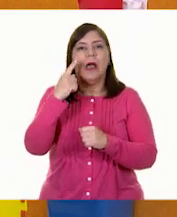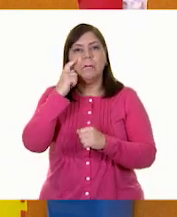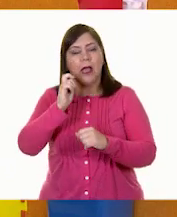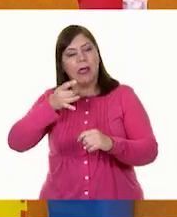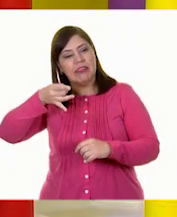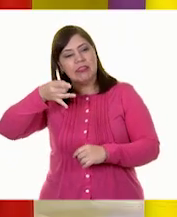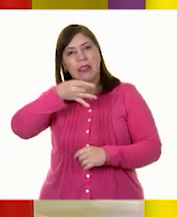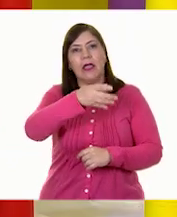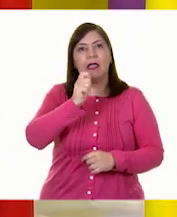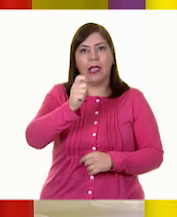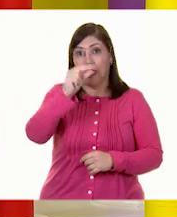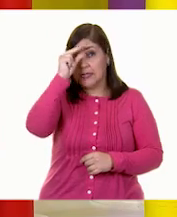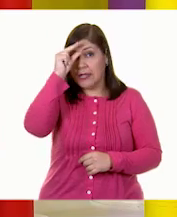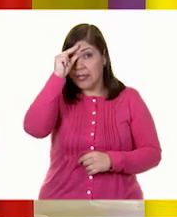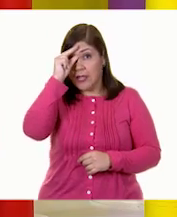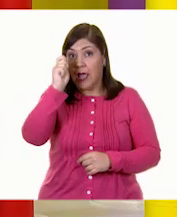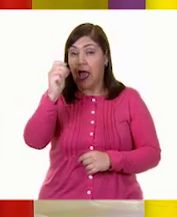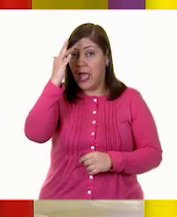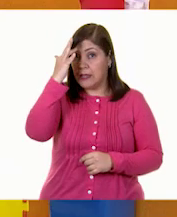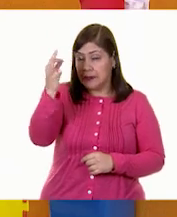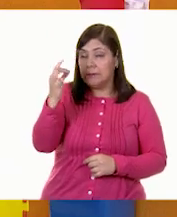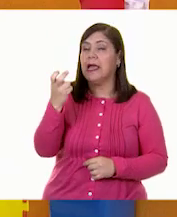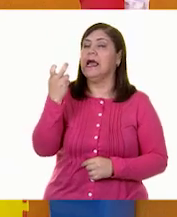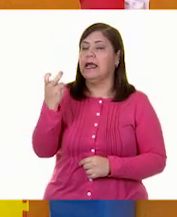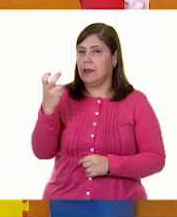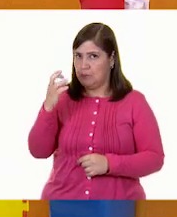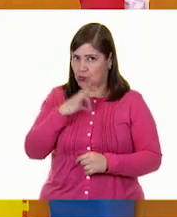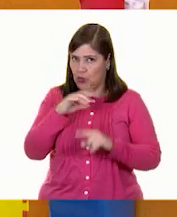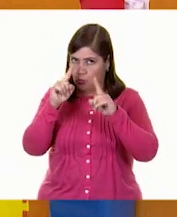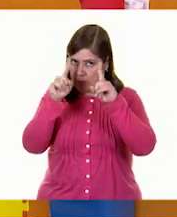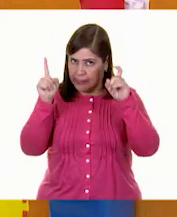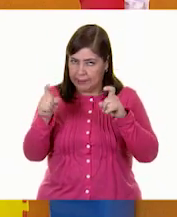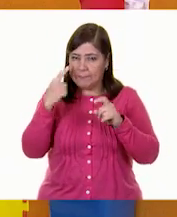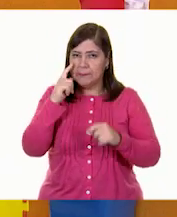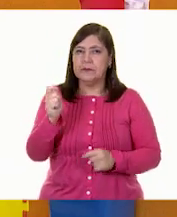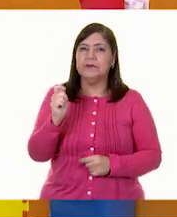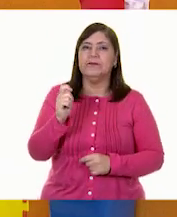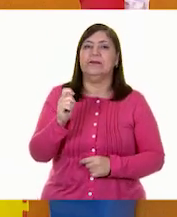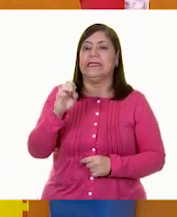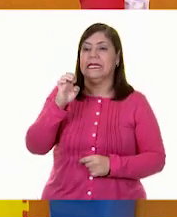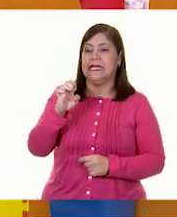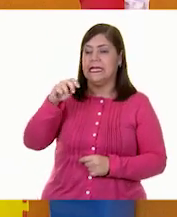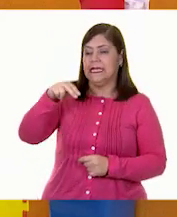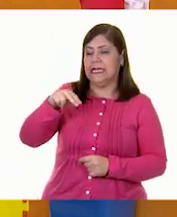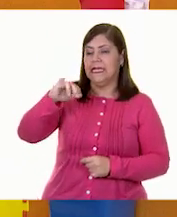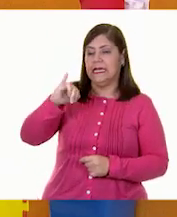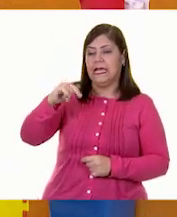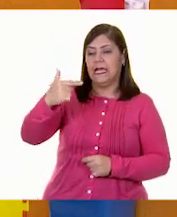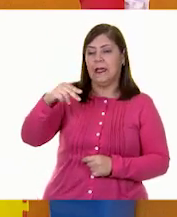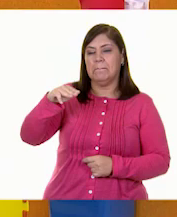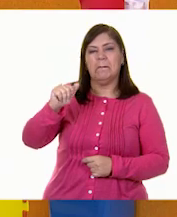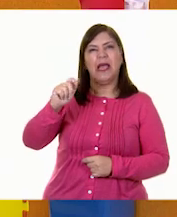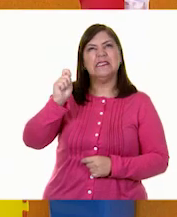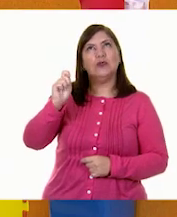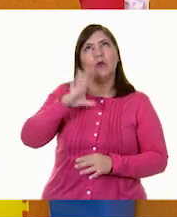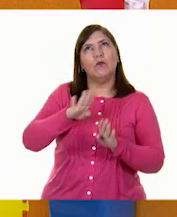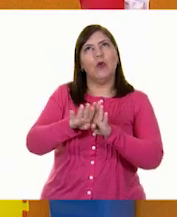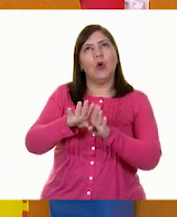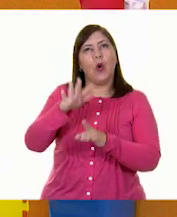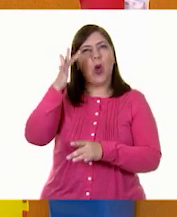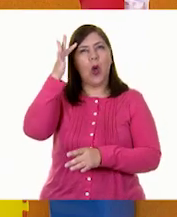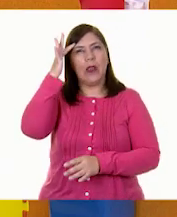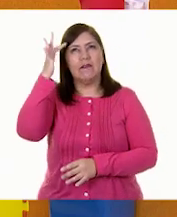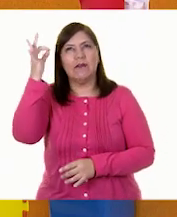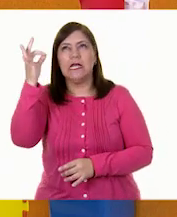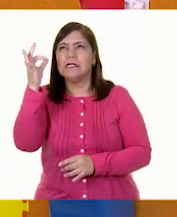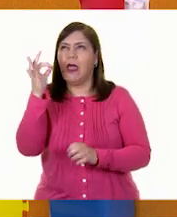adivinando. Exactamente. Aquí vamos a hacer un paréntesis mencionando que los enigmas son esas adivinanzas